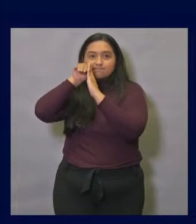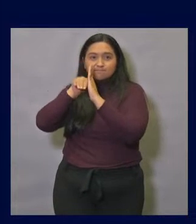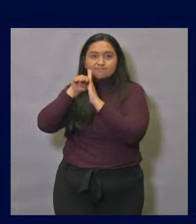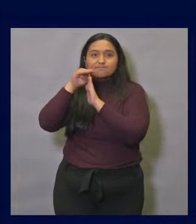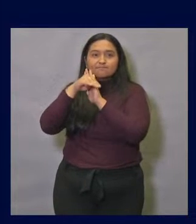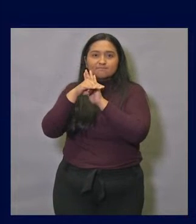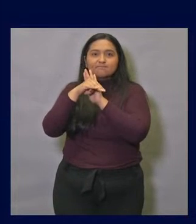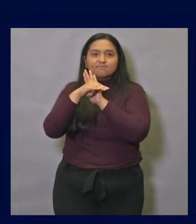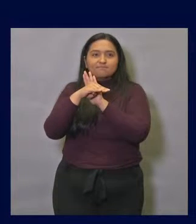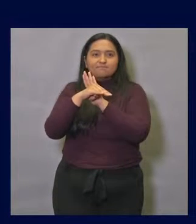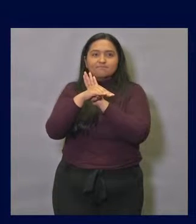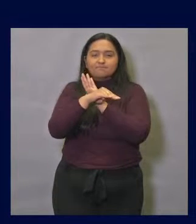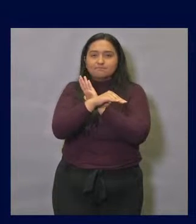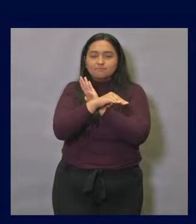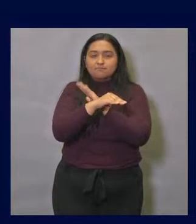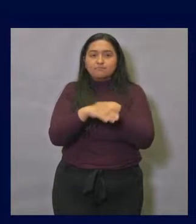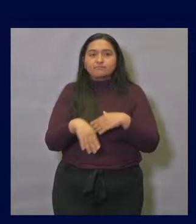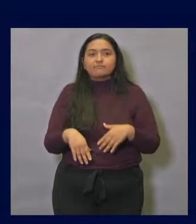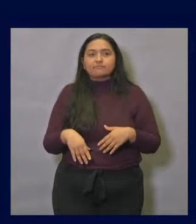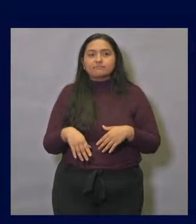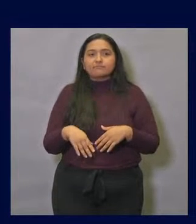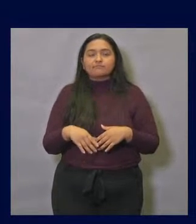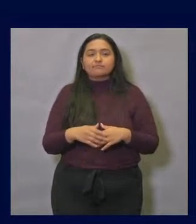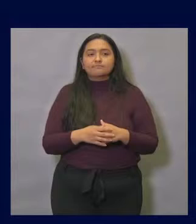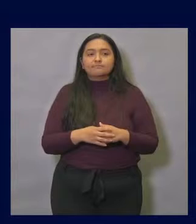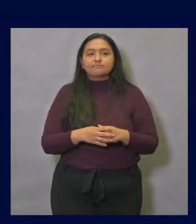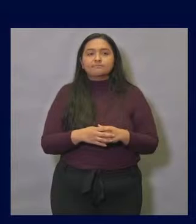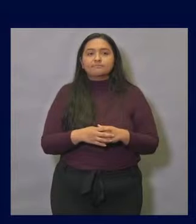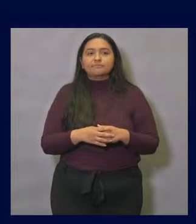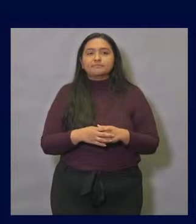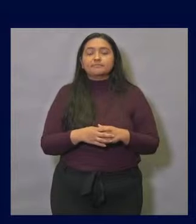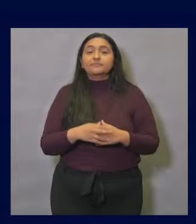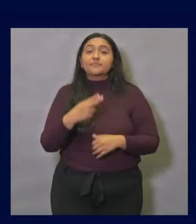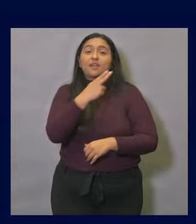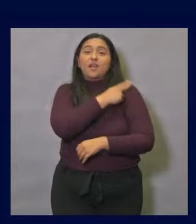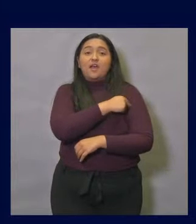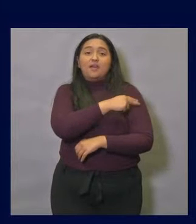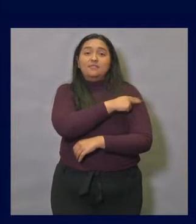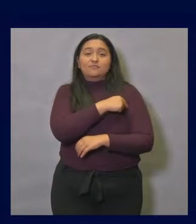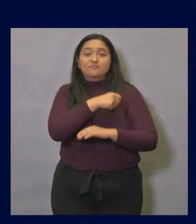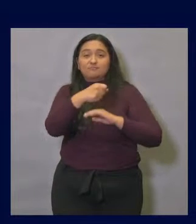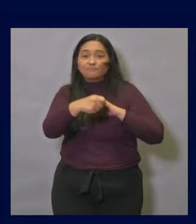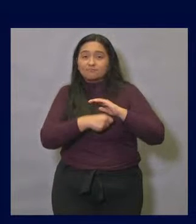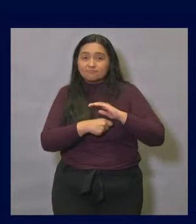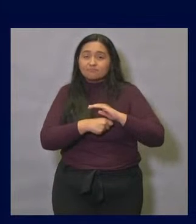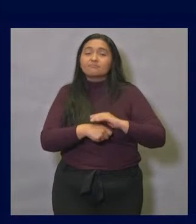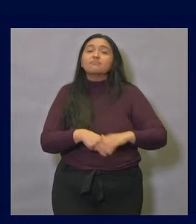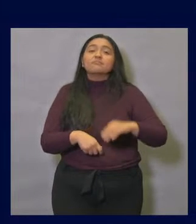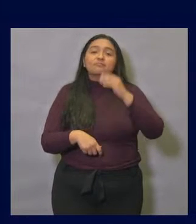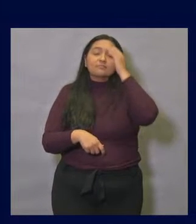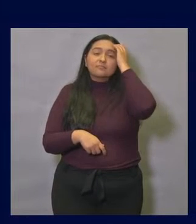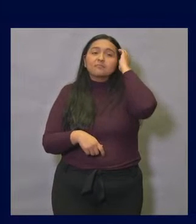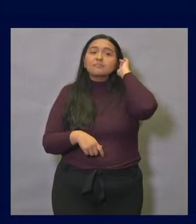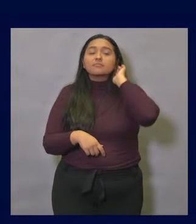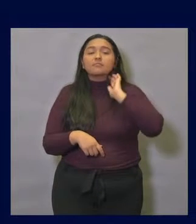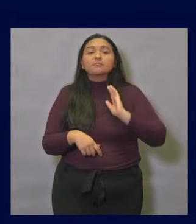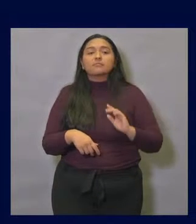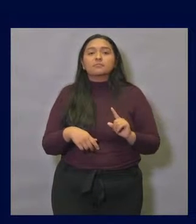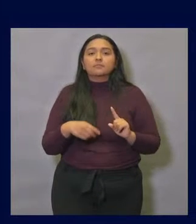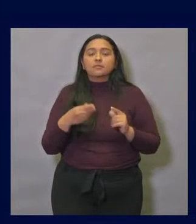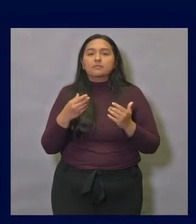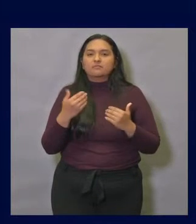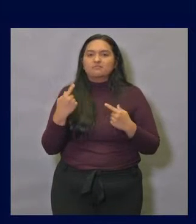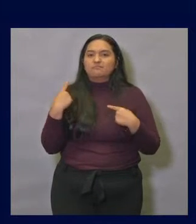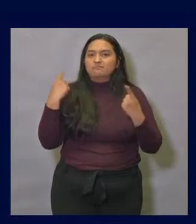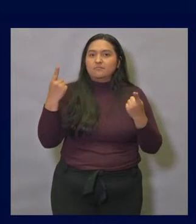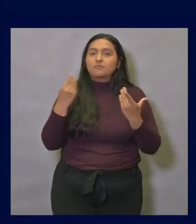línea azul aquí desde el comienzo de la pandemia. Las hospitalizaciones durante meses han sido más altas entre los adultos